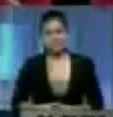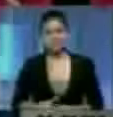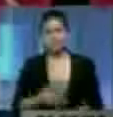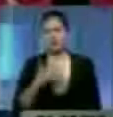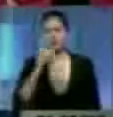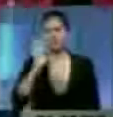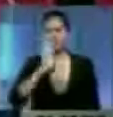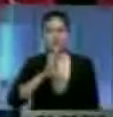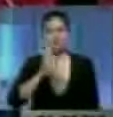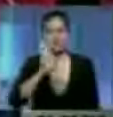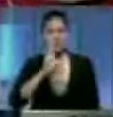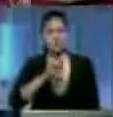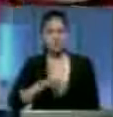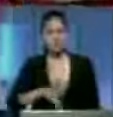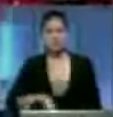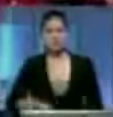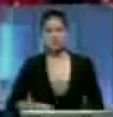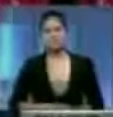sucias.